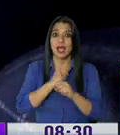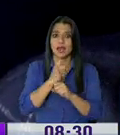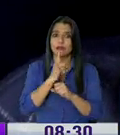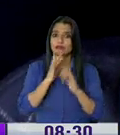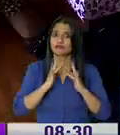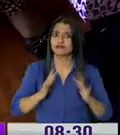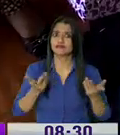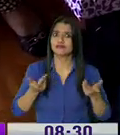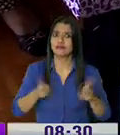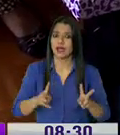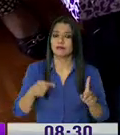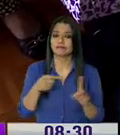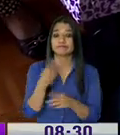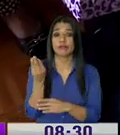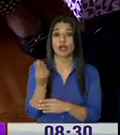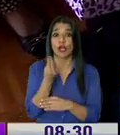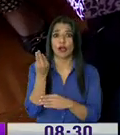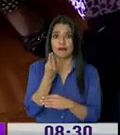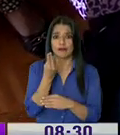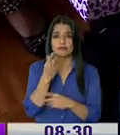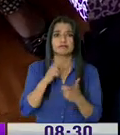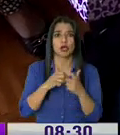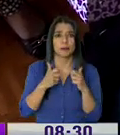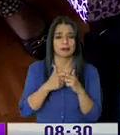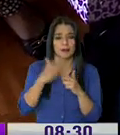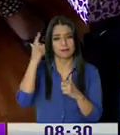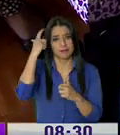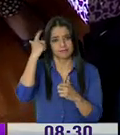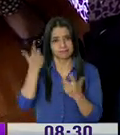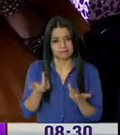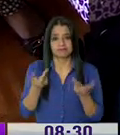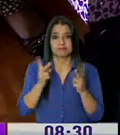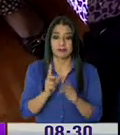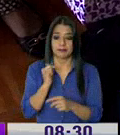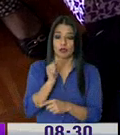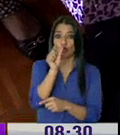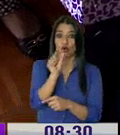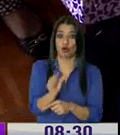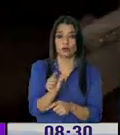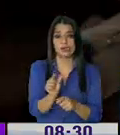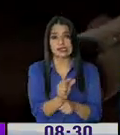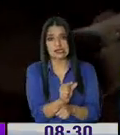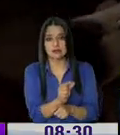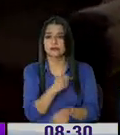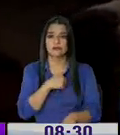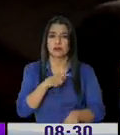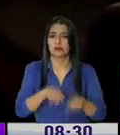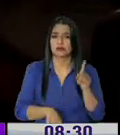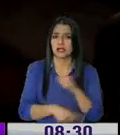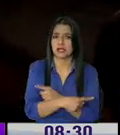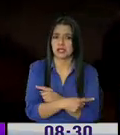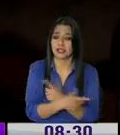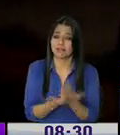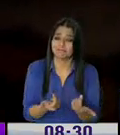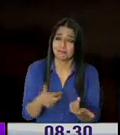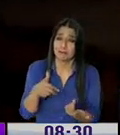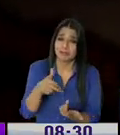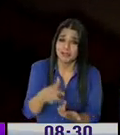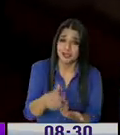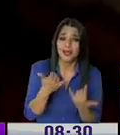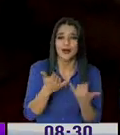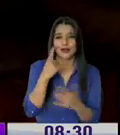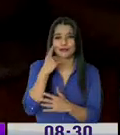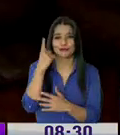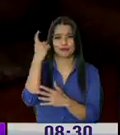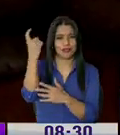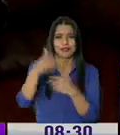Un joven luchador que pese a su hidrocefalia y a una malformación en la columna vertebral, no para de soñar en grande. Y ahora con sus